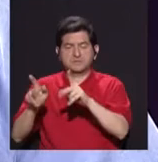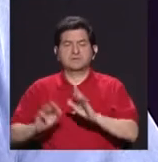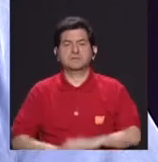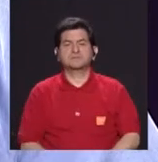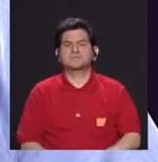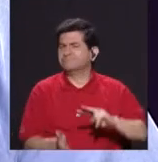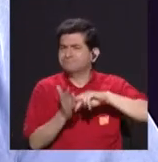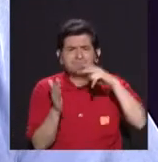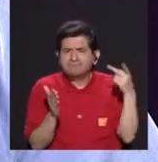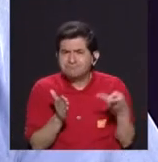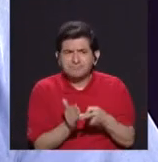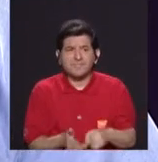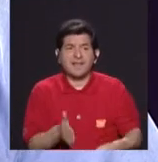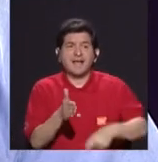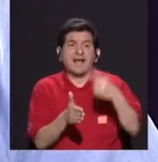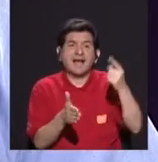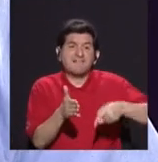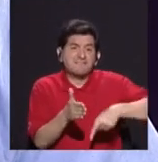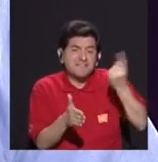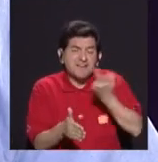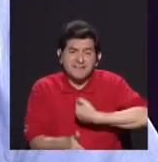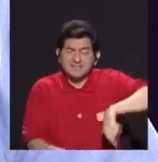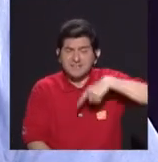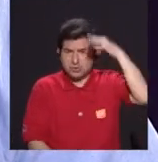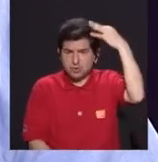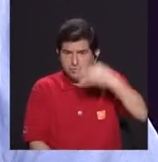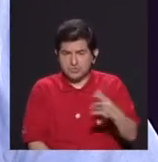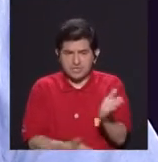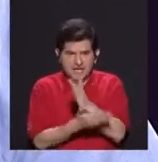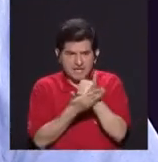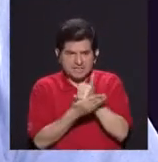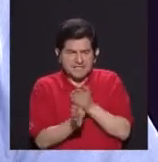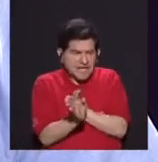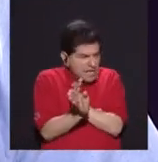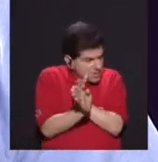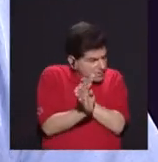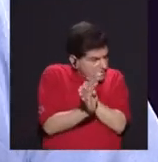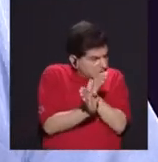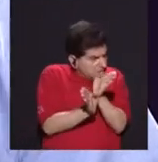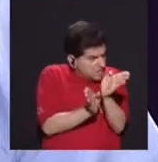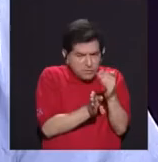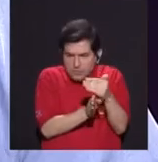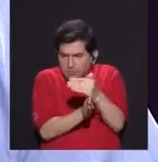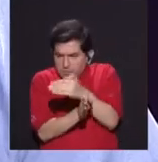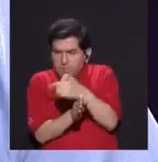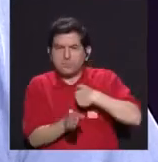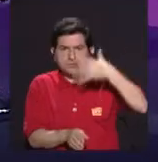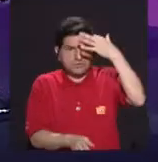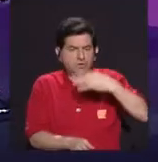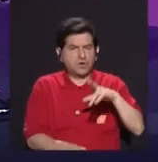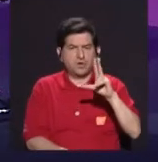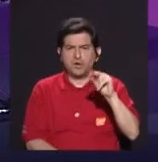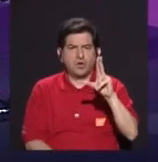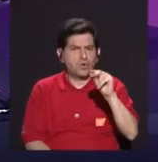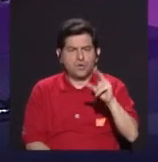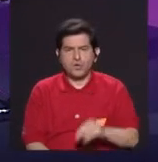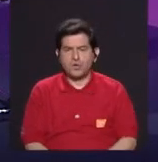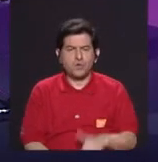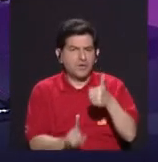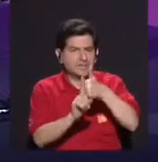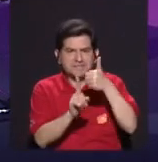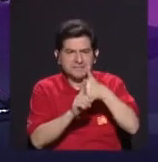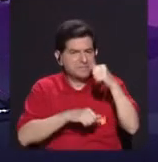que en ocasiones cuando nosotros consideramos que algo se tergiversa yo considero que no se tergiversan en sí el